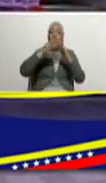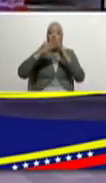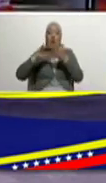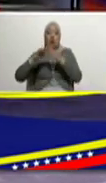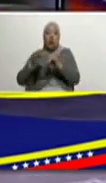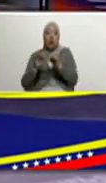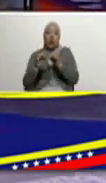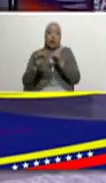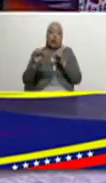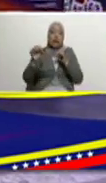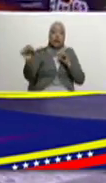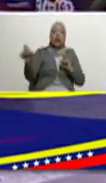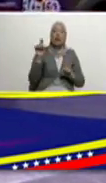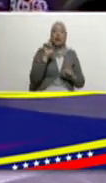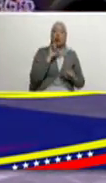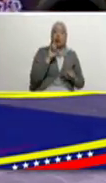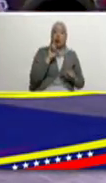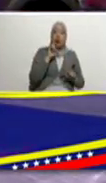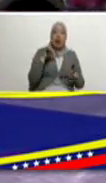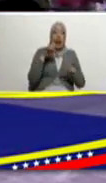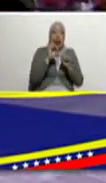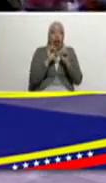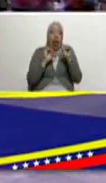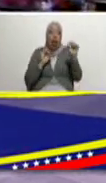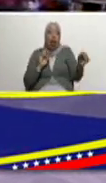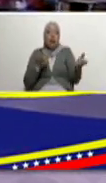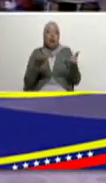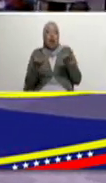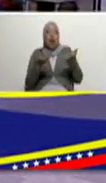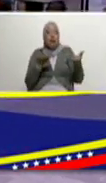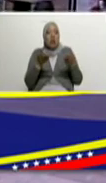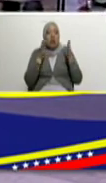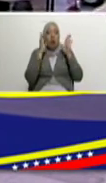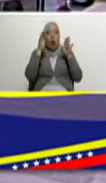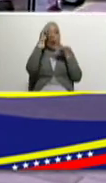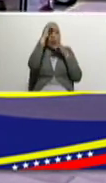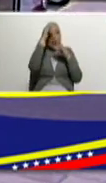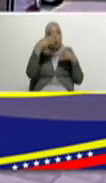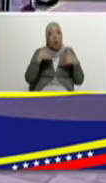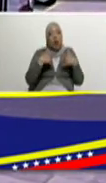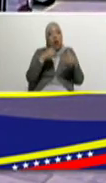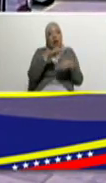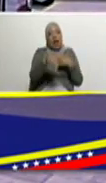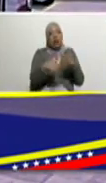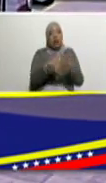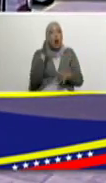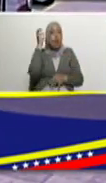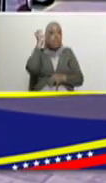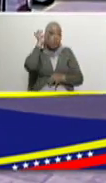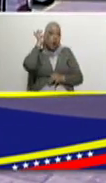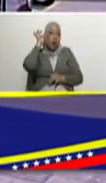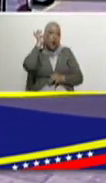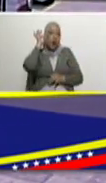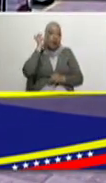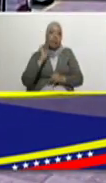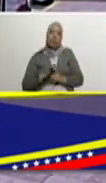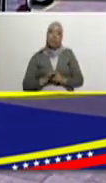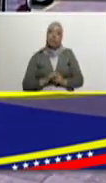comunidades de más difícil acceso, garantizando el servicio y la atención de salud a todas nuestras mujeres.